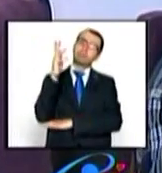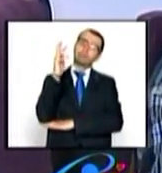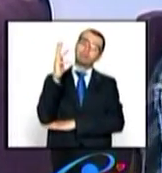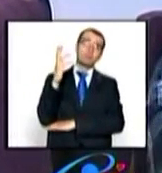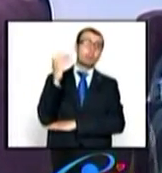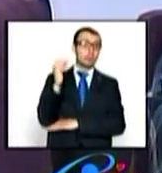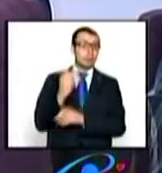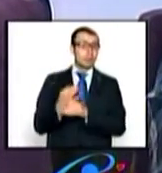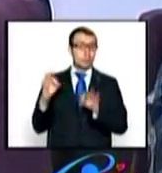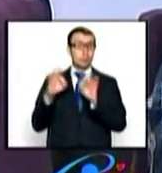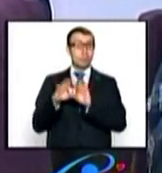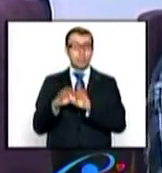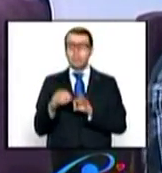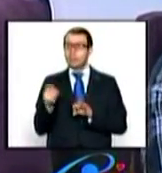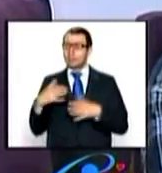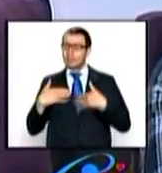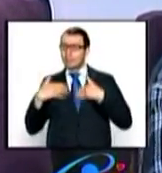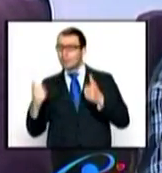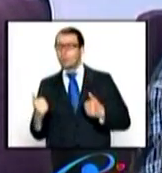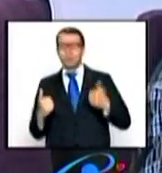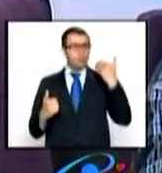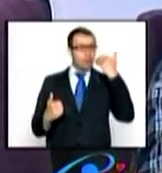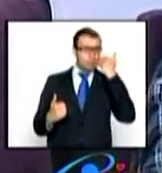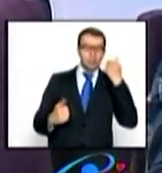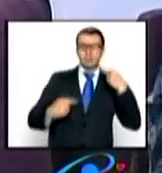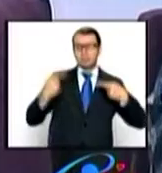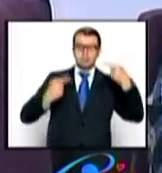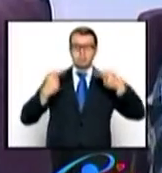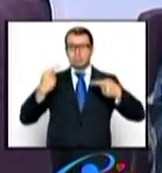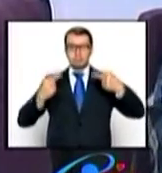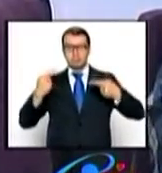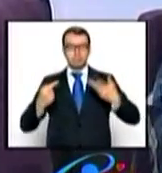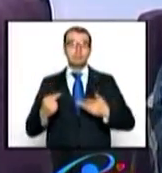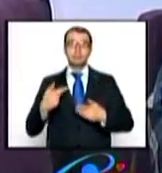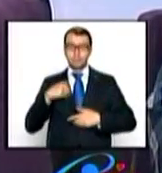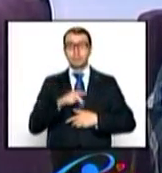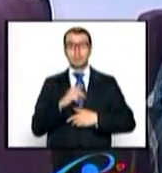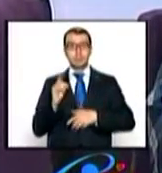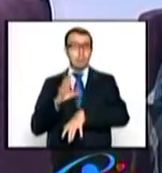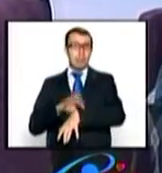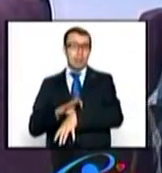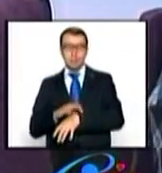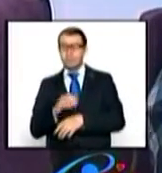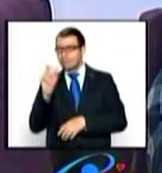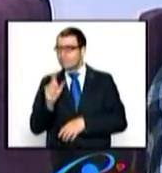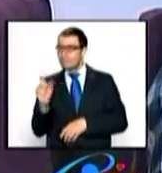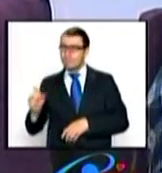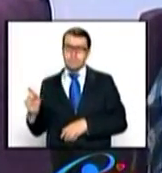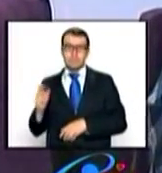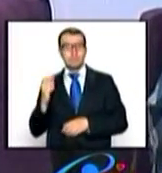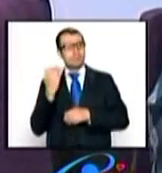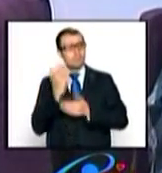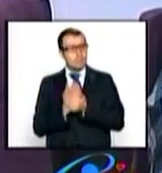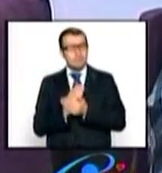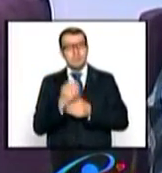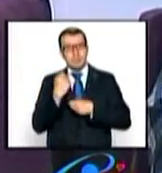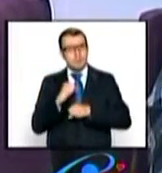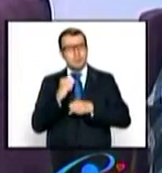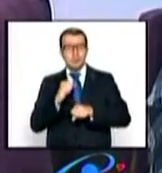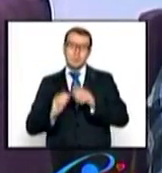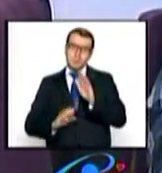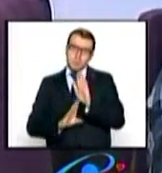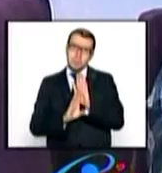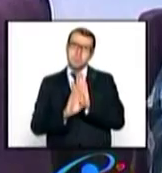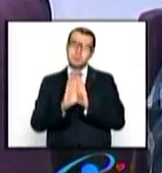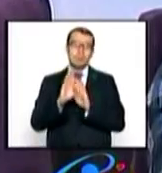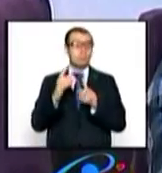la batalla entre la salud y la enfermedad y que la digamos los médicos cada día más, aunque nos quieren hacer ver de que la estamos ganando, en realidad la